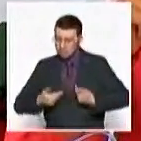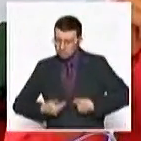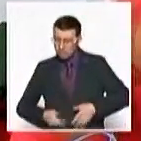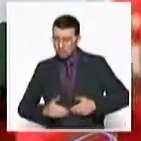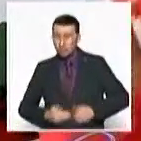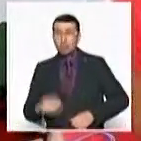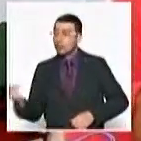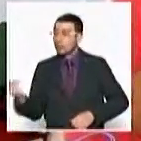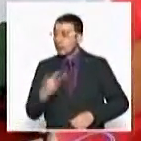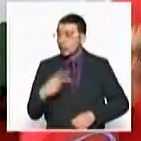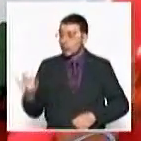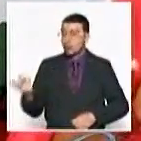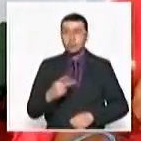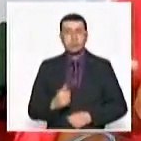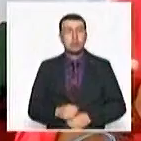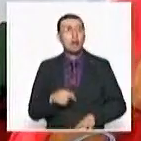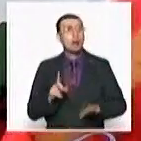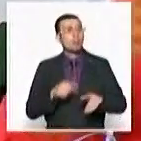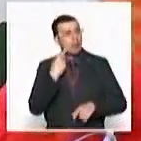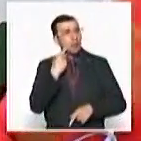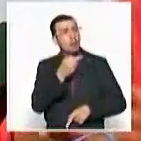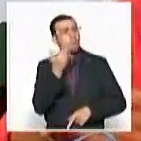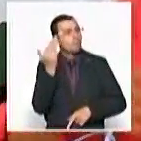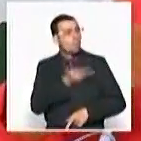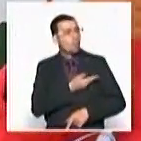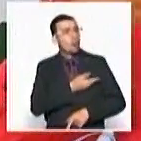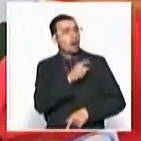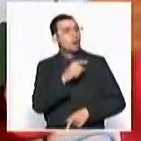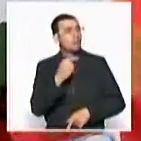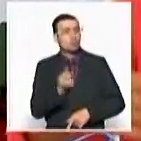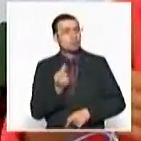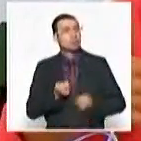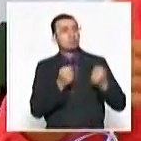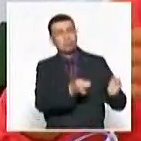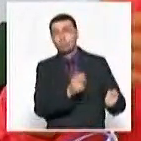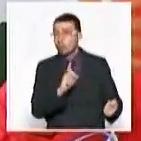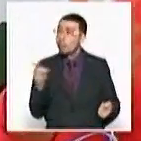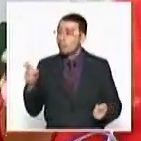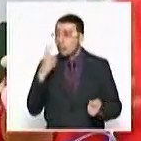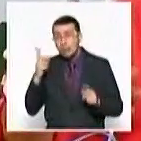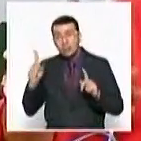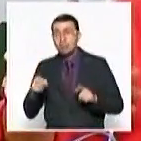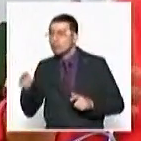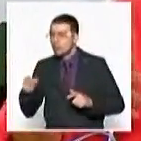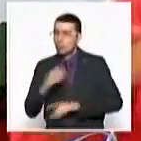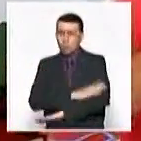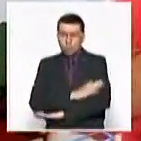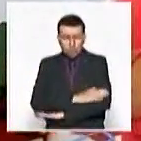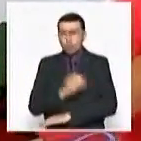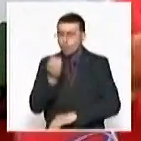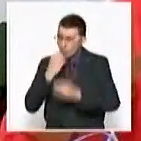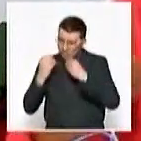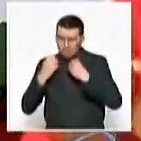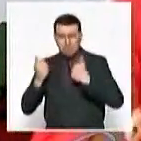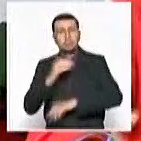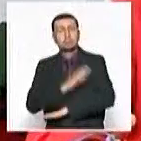pareja, porque a veces se lo tiran toda la mujer, la pareja, y empiezan a programar ese embarazo, nace un niño sano.